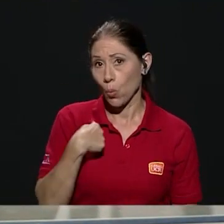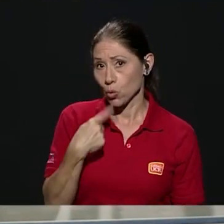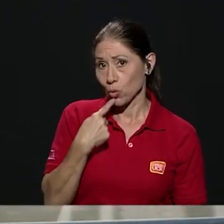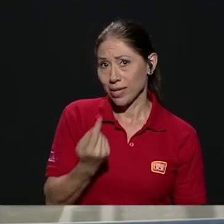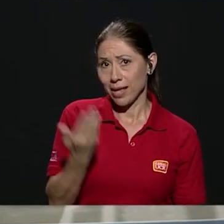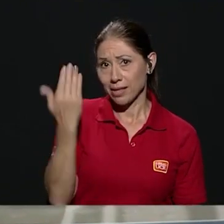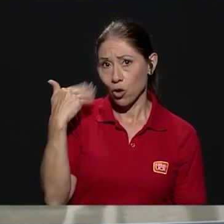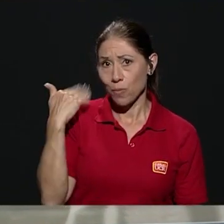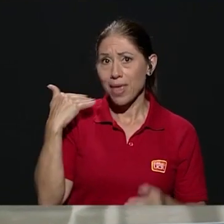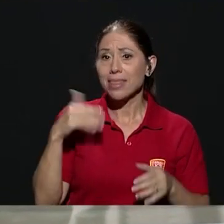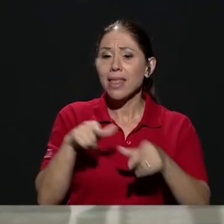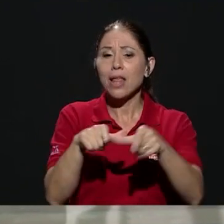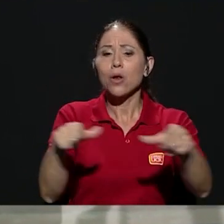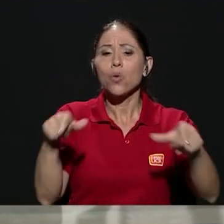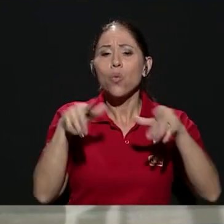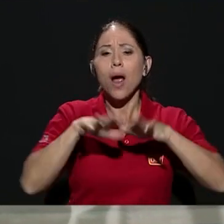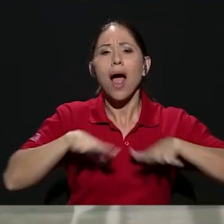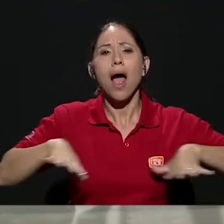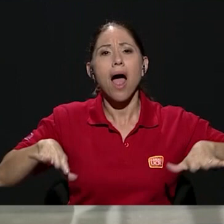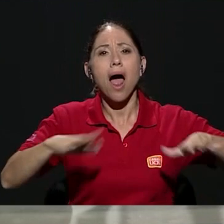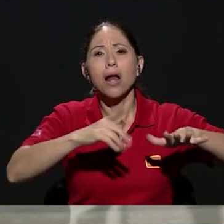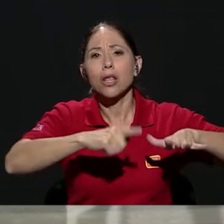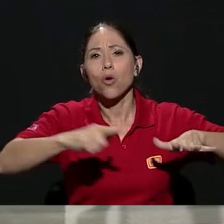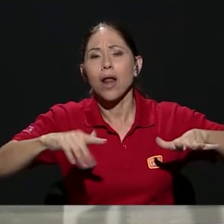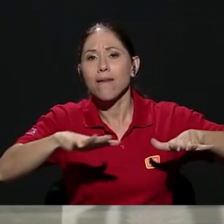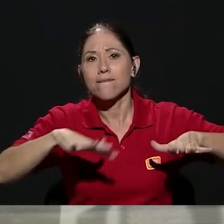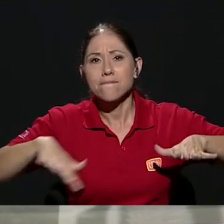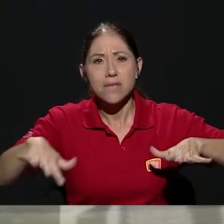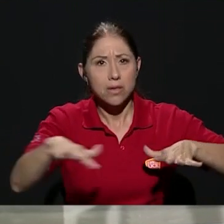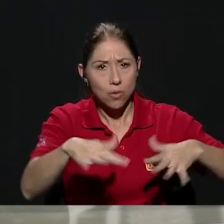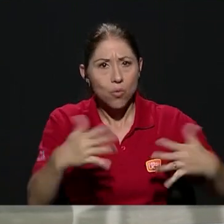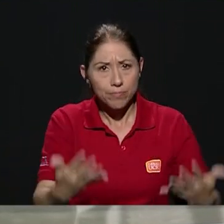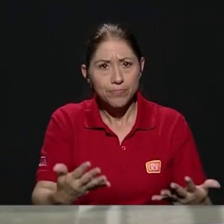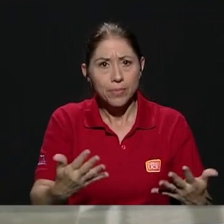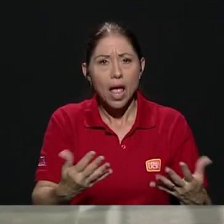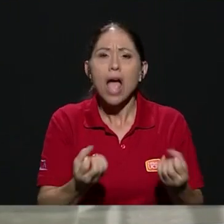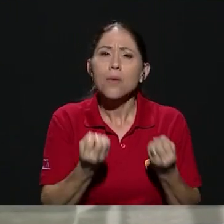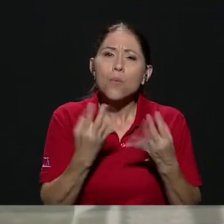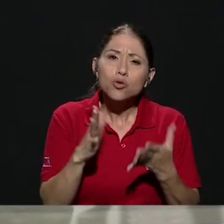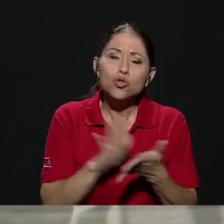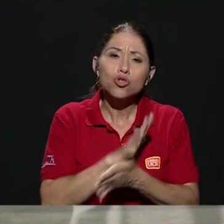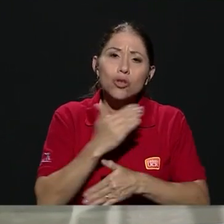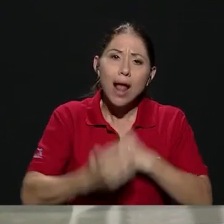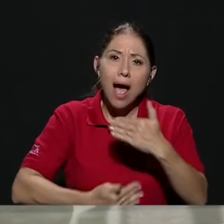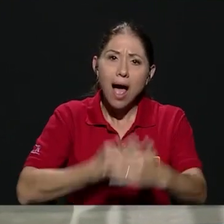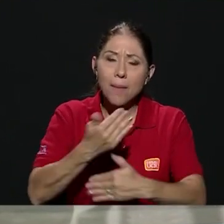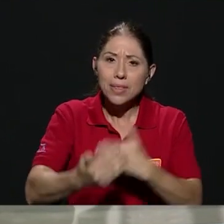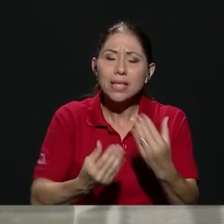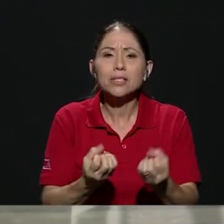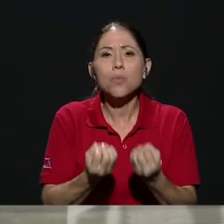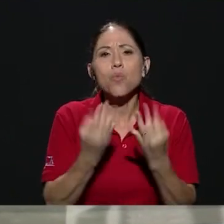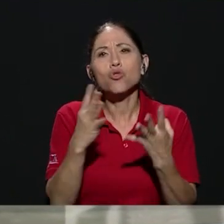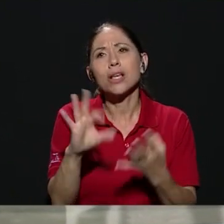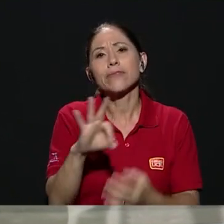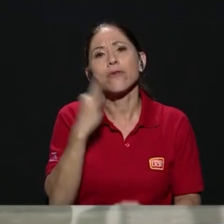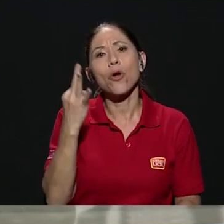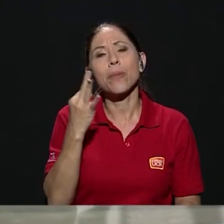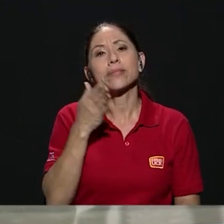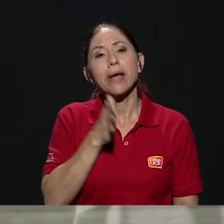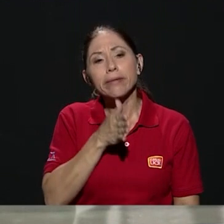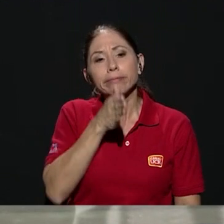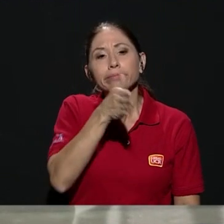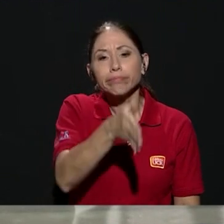cuestión geográfica, hay muchos trámites y hay muchas formas de acercarse a los